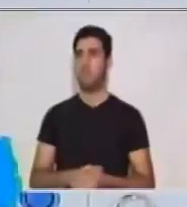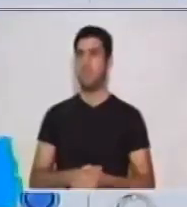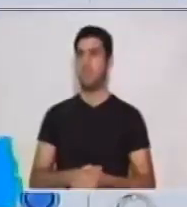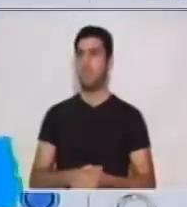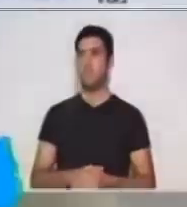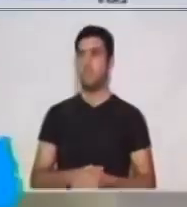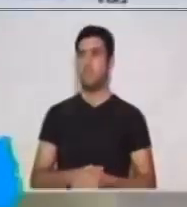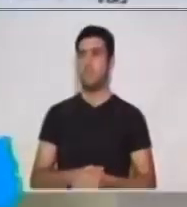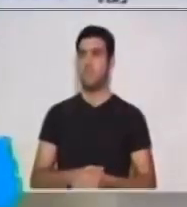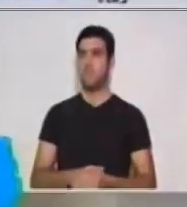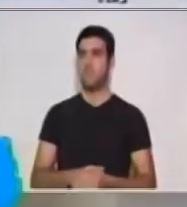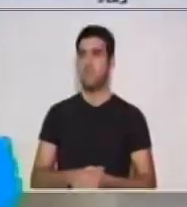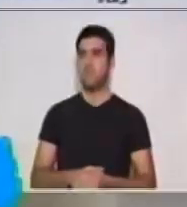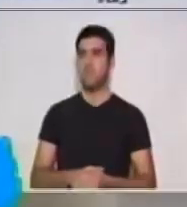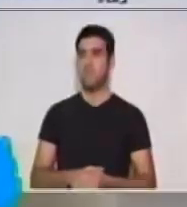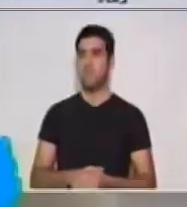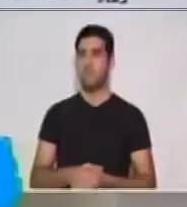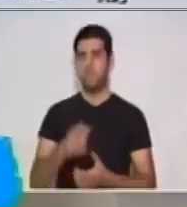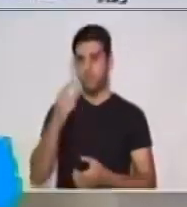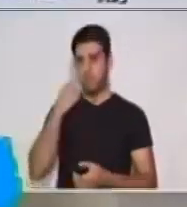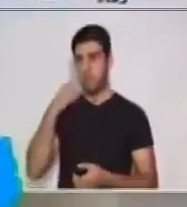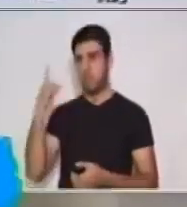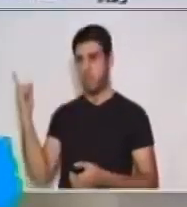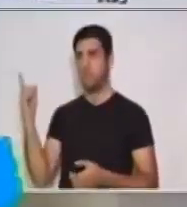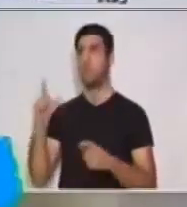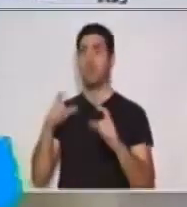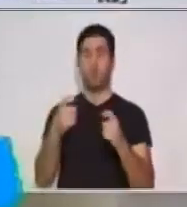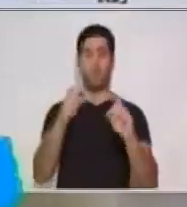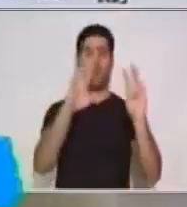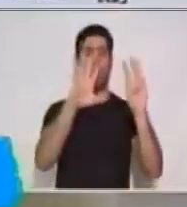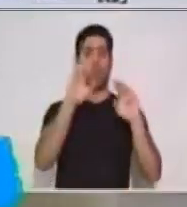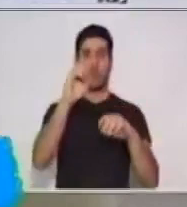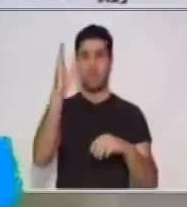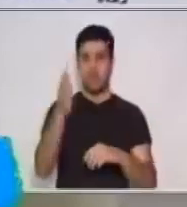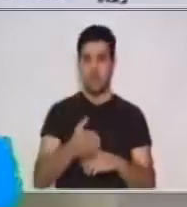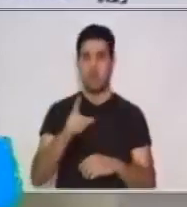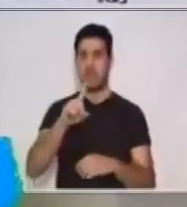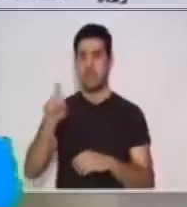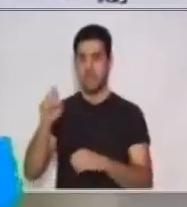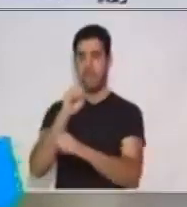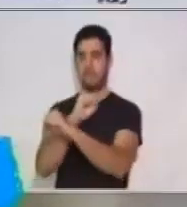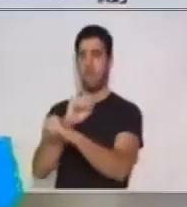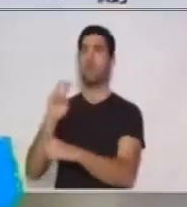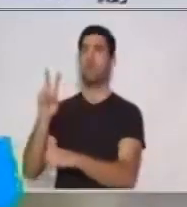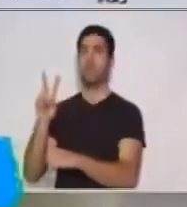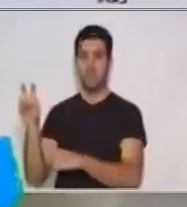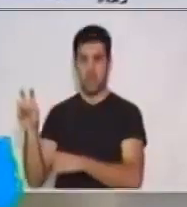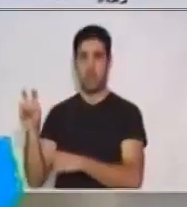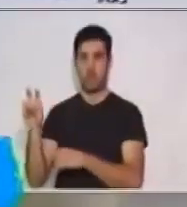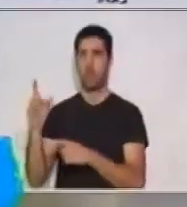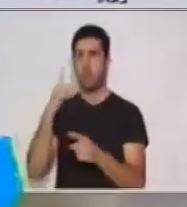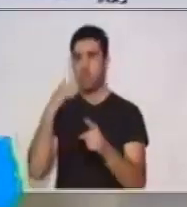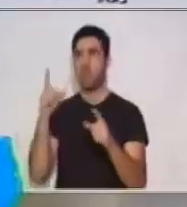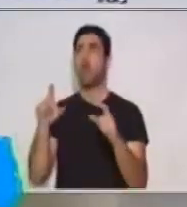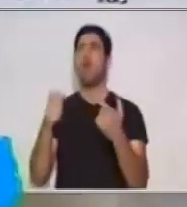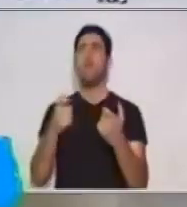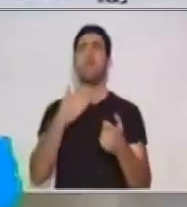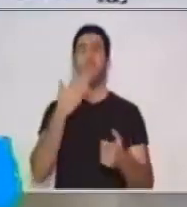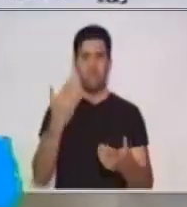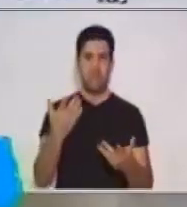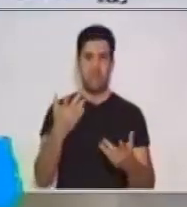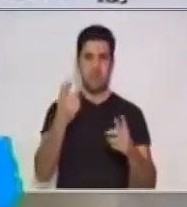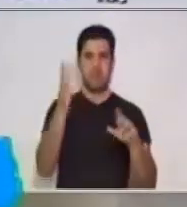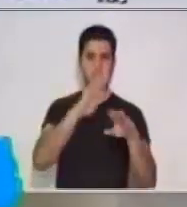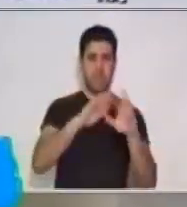Numerador por numerador, ¿recuerdas? Y denominador por denominador. El denominador de 200 es 1. Entonces nos queda 80